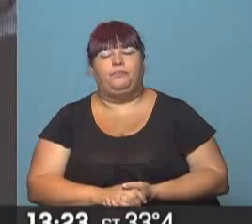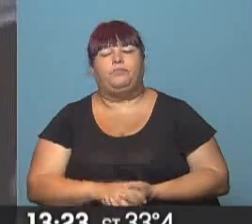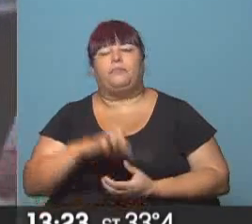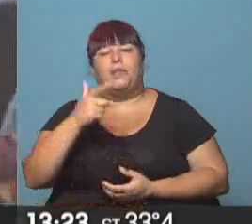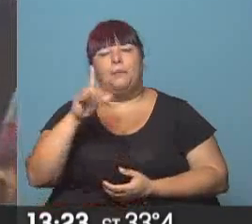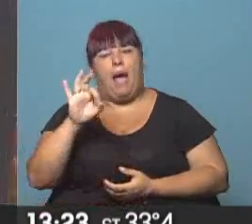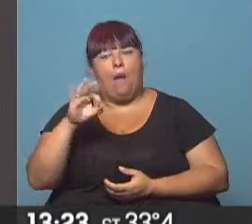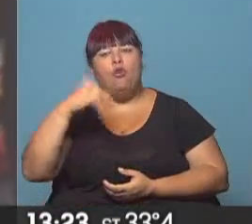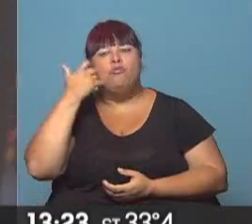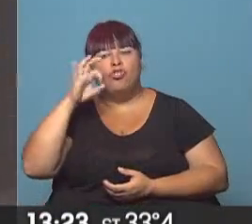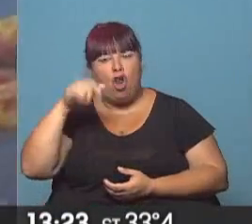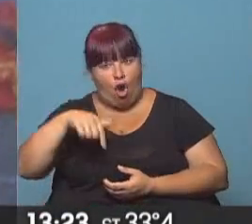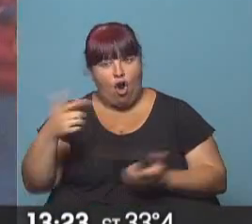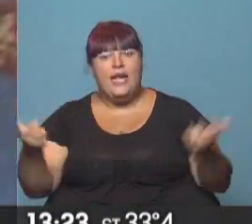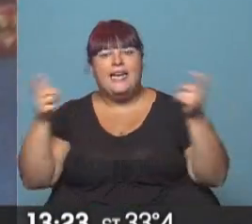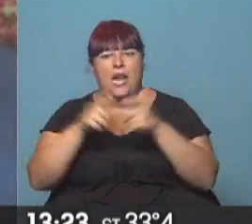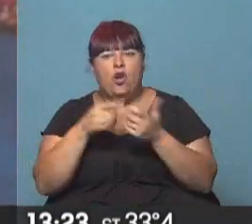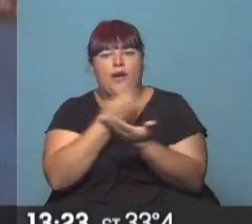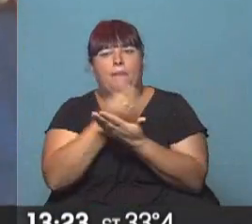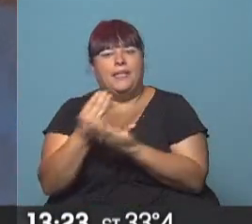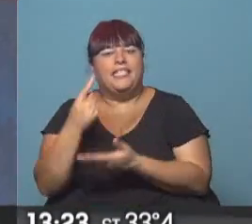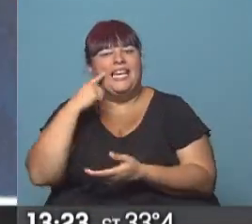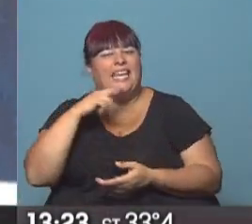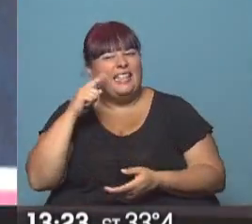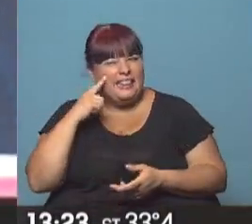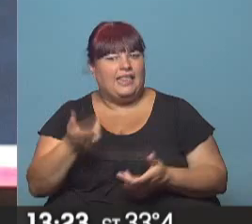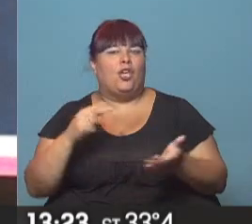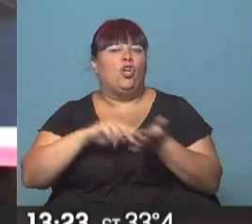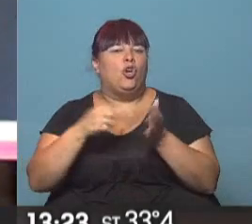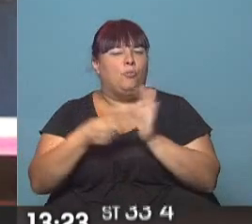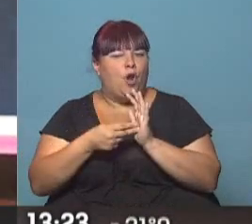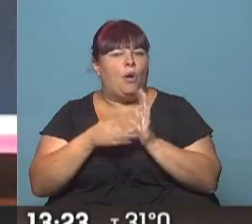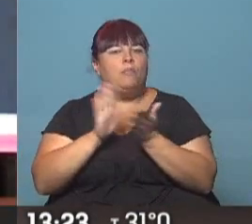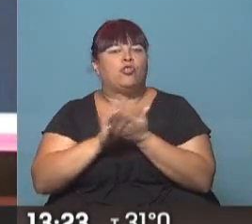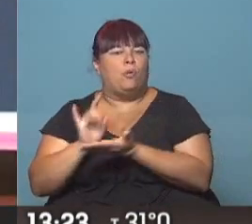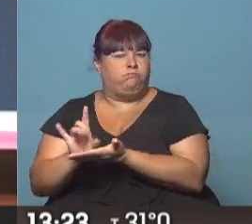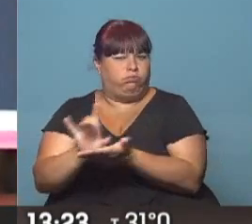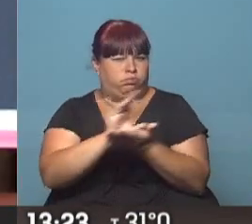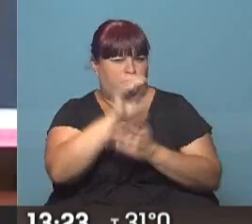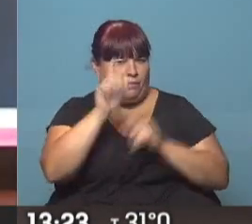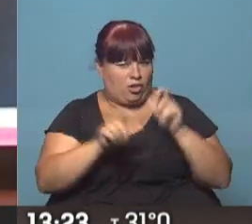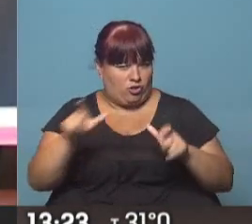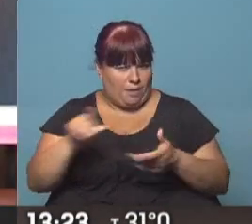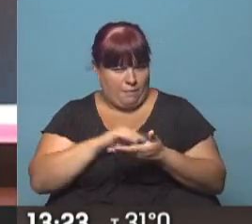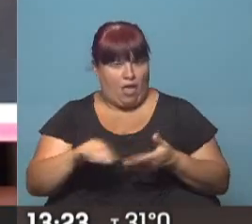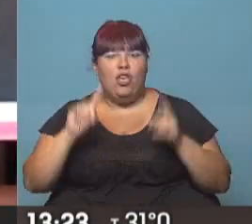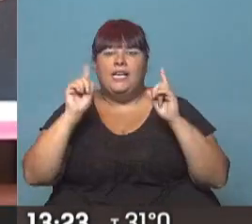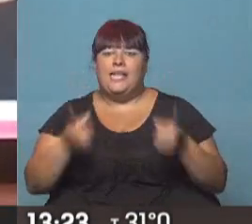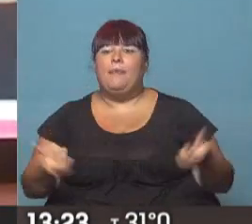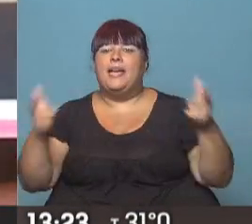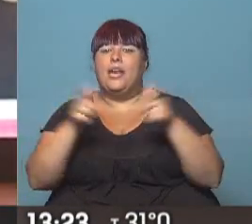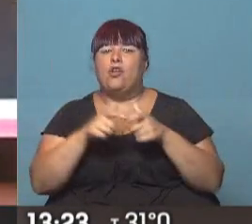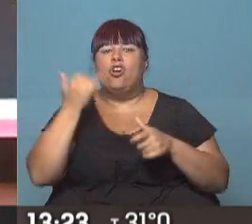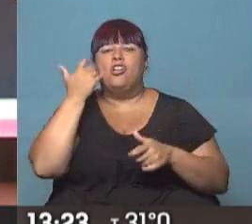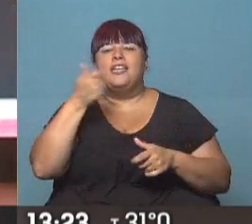Pablo Moyano recibió hoy a representantes del INTI que mantienen un conflicto por despidos masivos de personal. También se reunió con